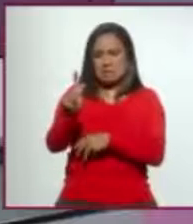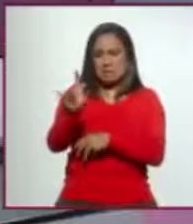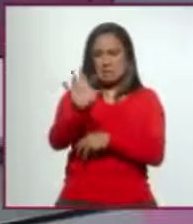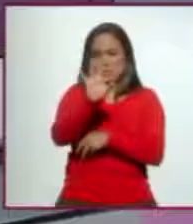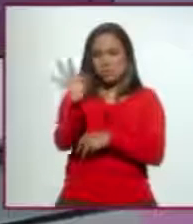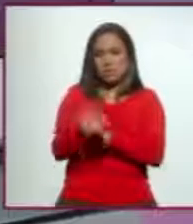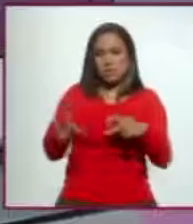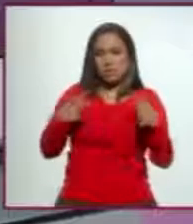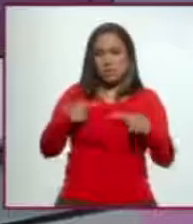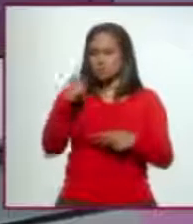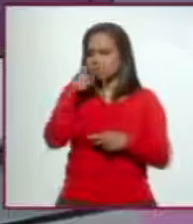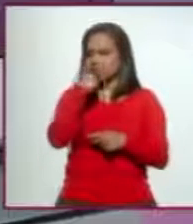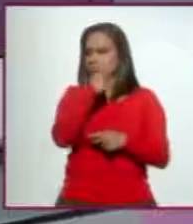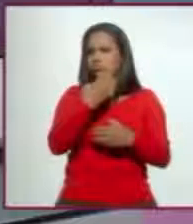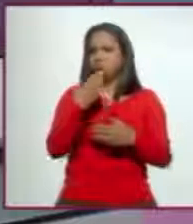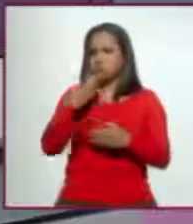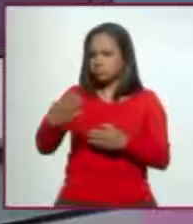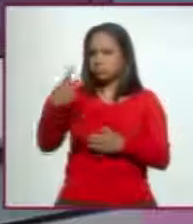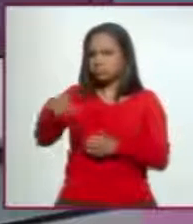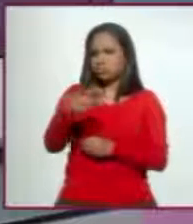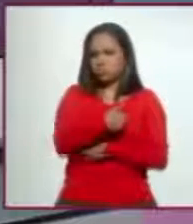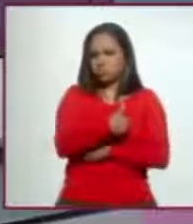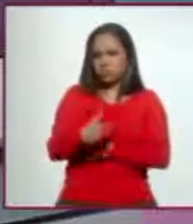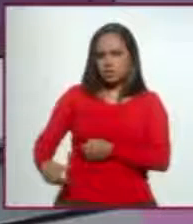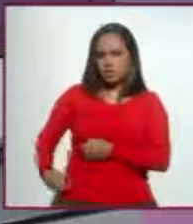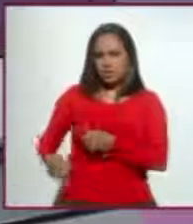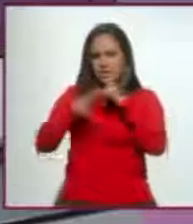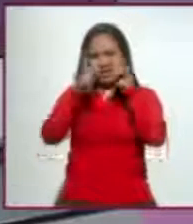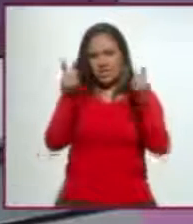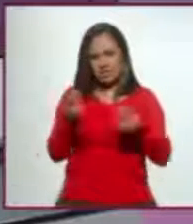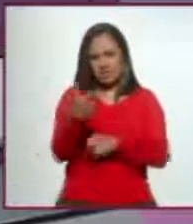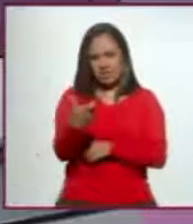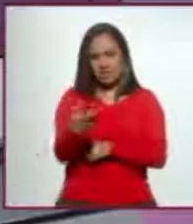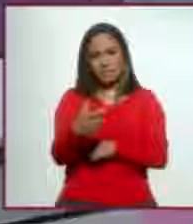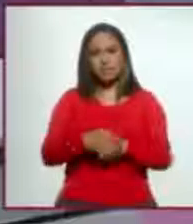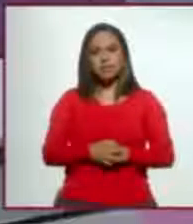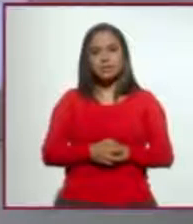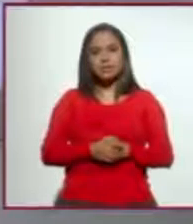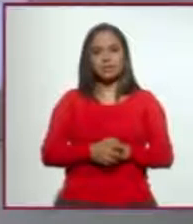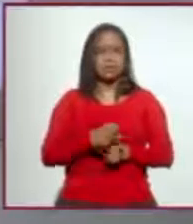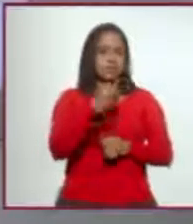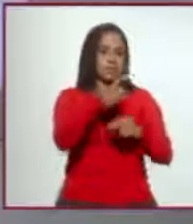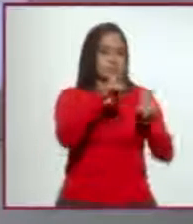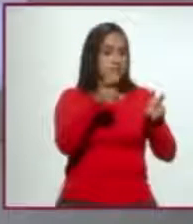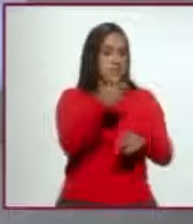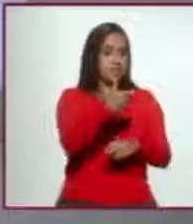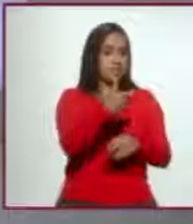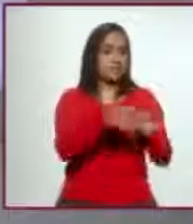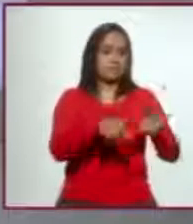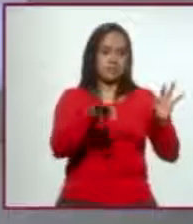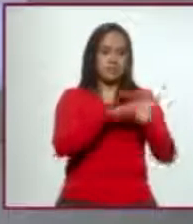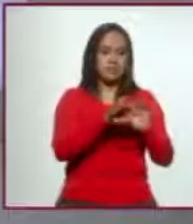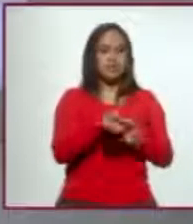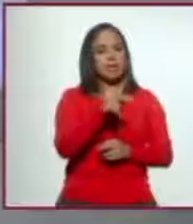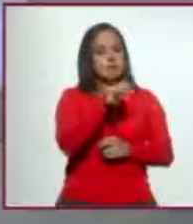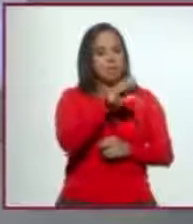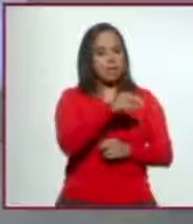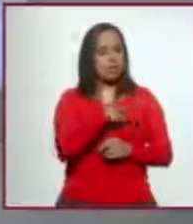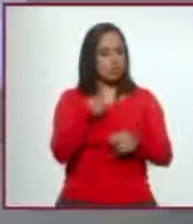70% de la gente ve bien la gestión del presidente en temas económicos. En temas económicos que son fundamentales. Paco, te